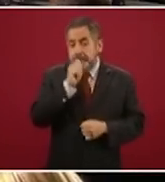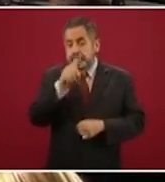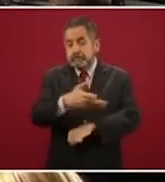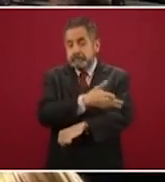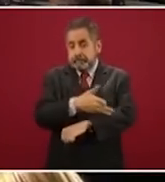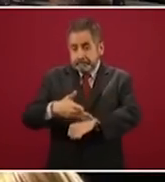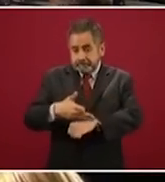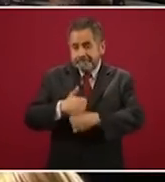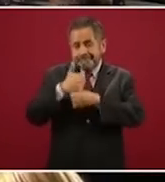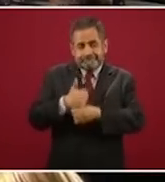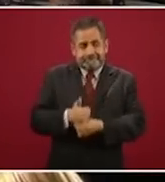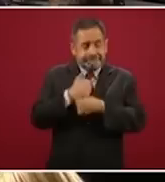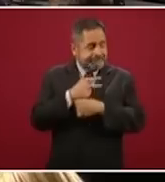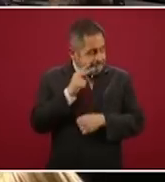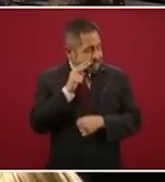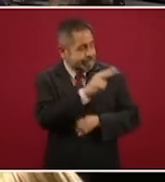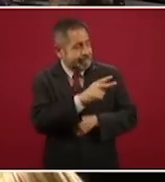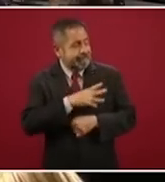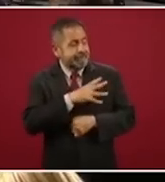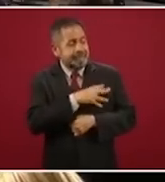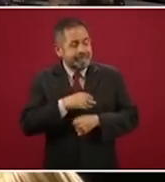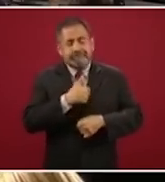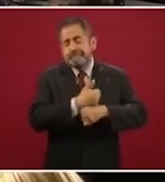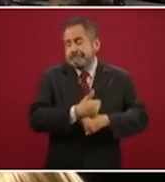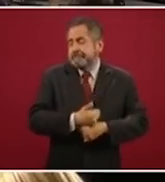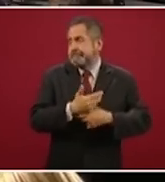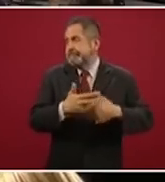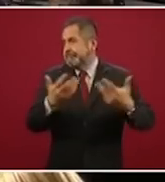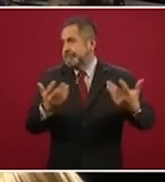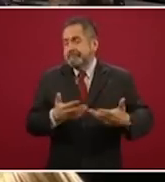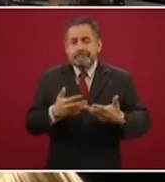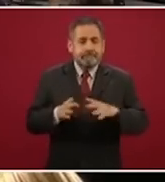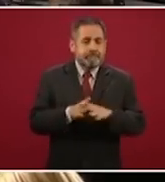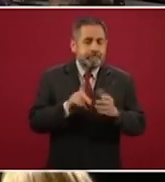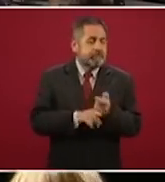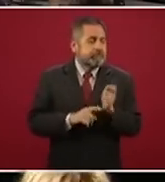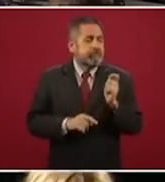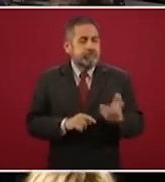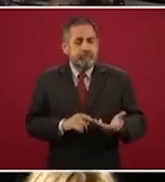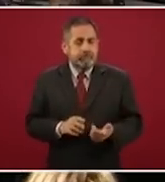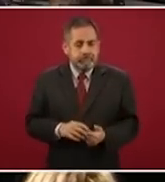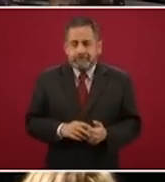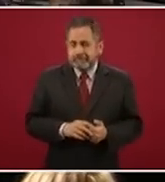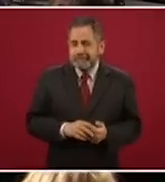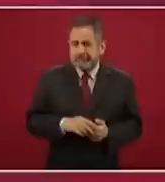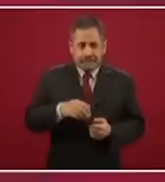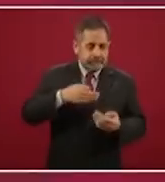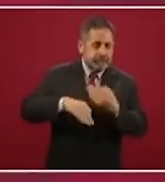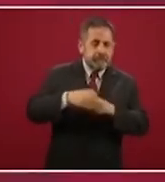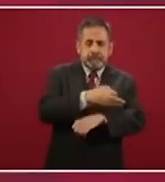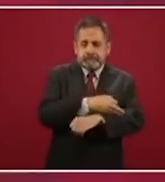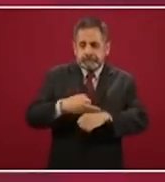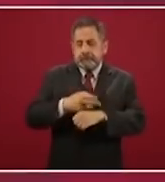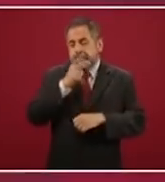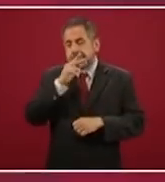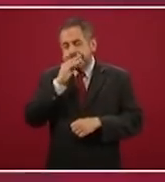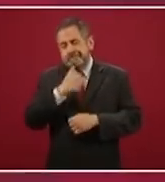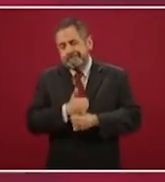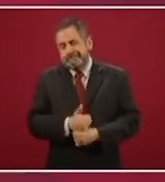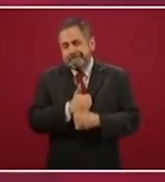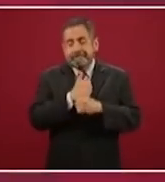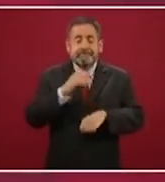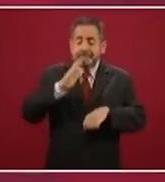familias, el sufrimiento de las madres, de los padres, pero sobre todo